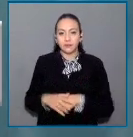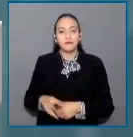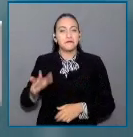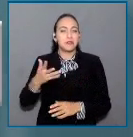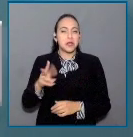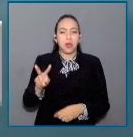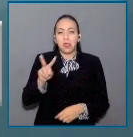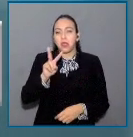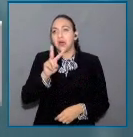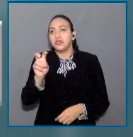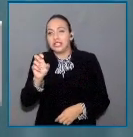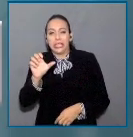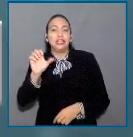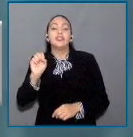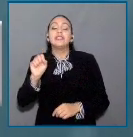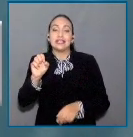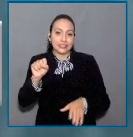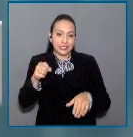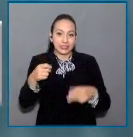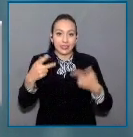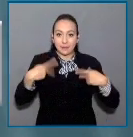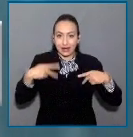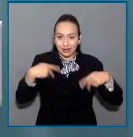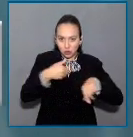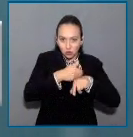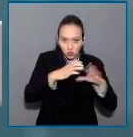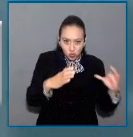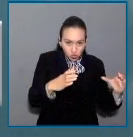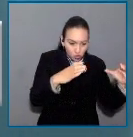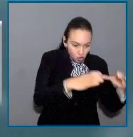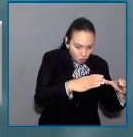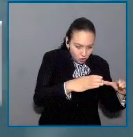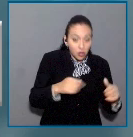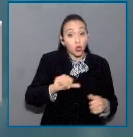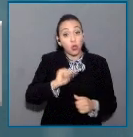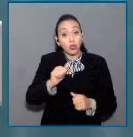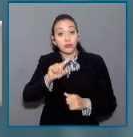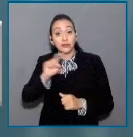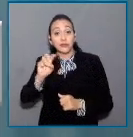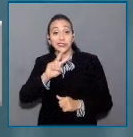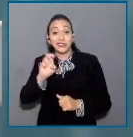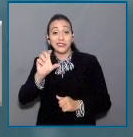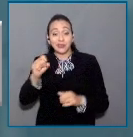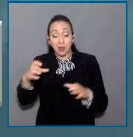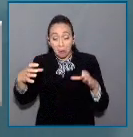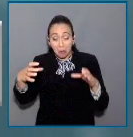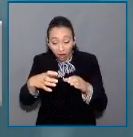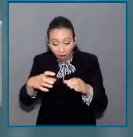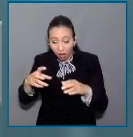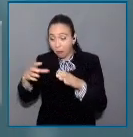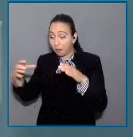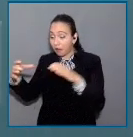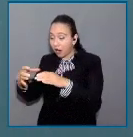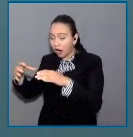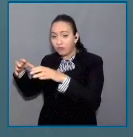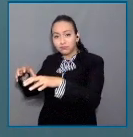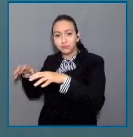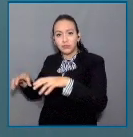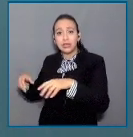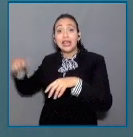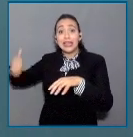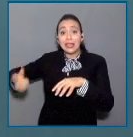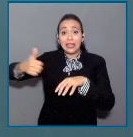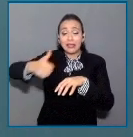de número, peligrosísimas, hiperviolentas, que justamente porque tienen que competir no solamente en territorios, sino también en